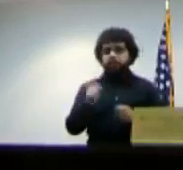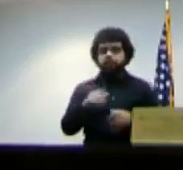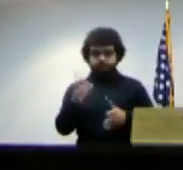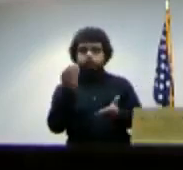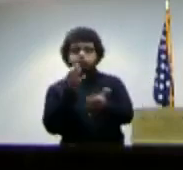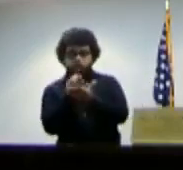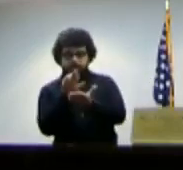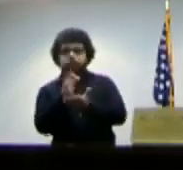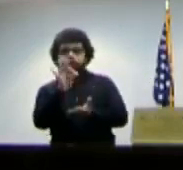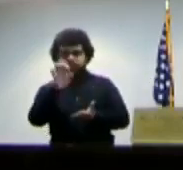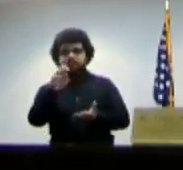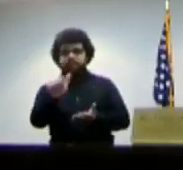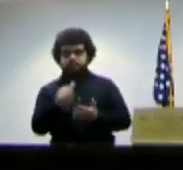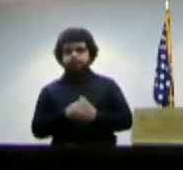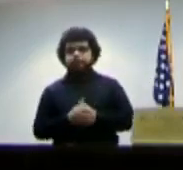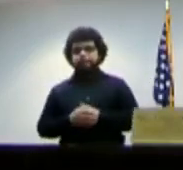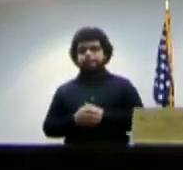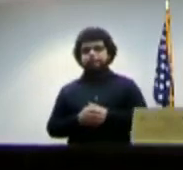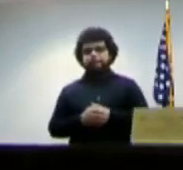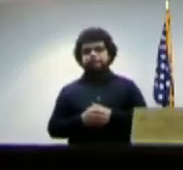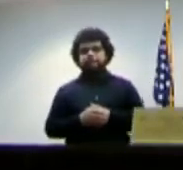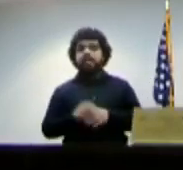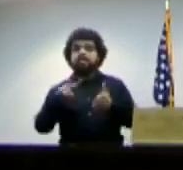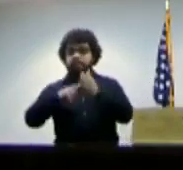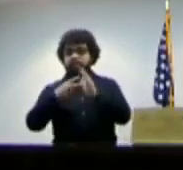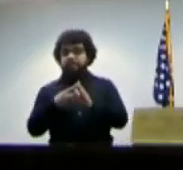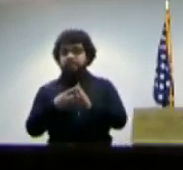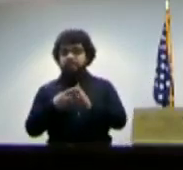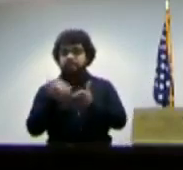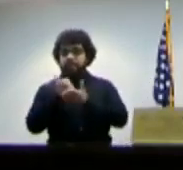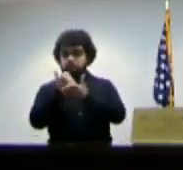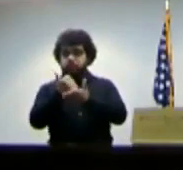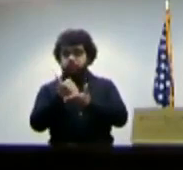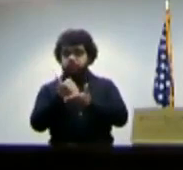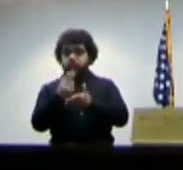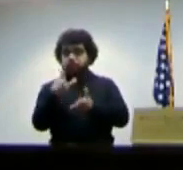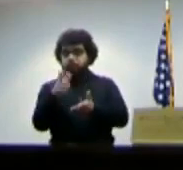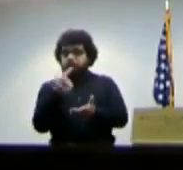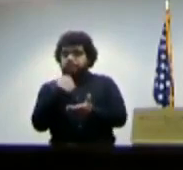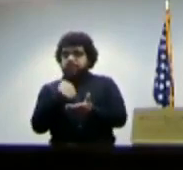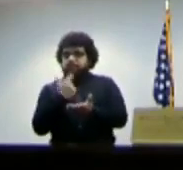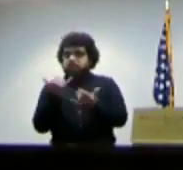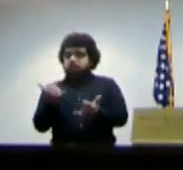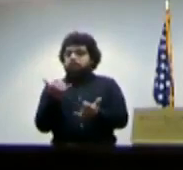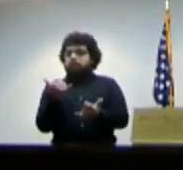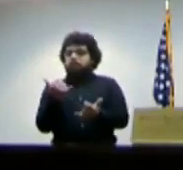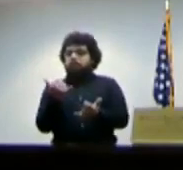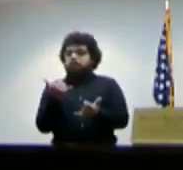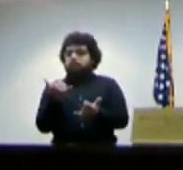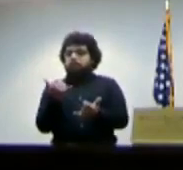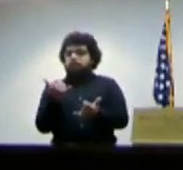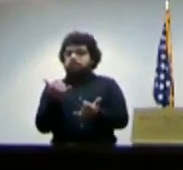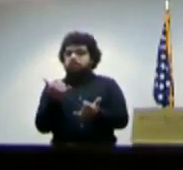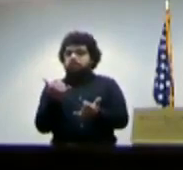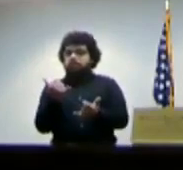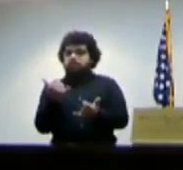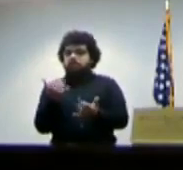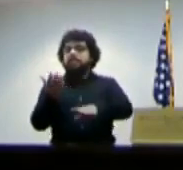Con fondos de FEMA. Okay. O sea, que ayudó, obviamente, la respuesta que usted a mi pregunta, si optimizó o no las